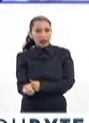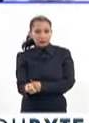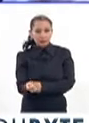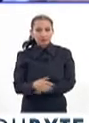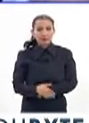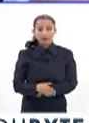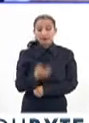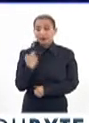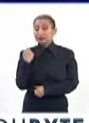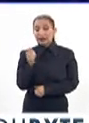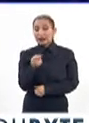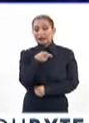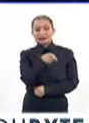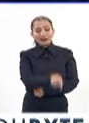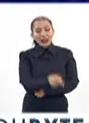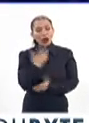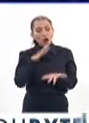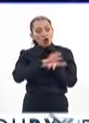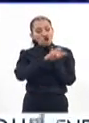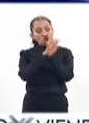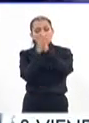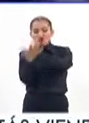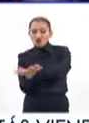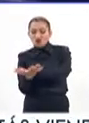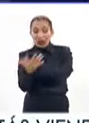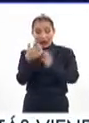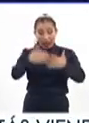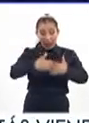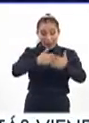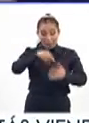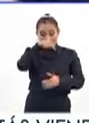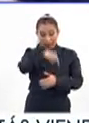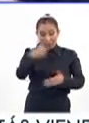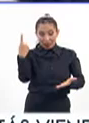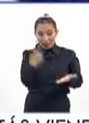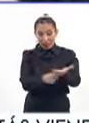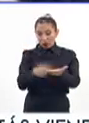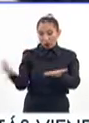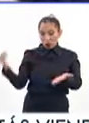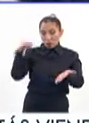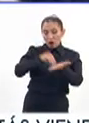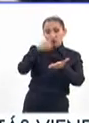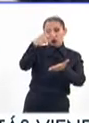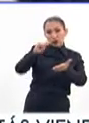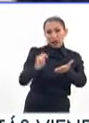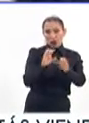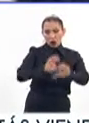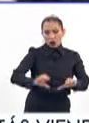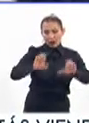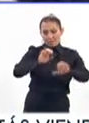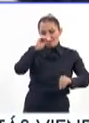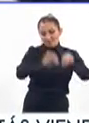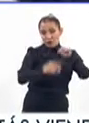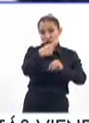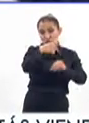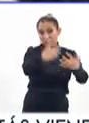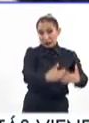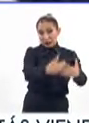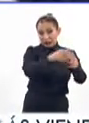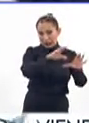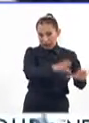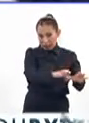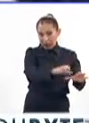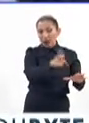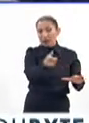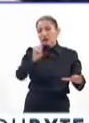4.0. Básicamente se trata de la transformación de las empresas a partir de la incorporación de tecnologías de digitalización. Generalmente